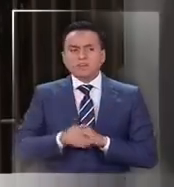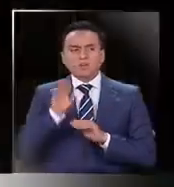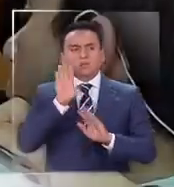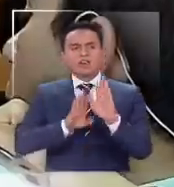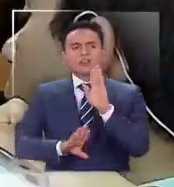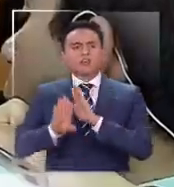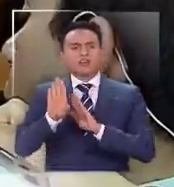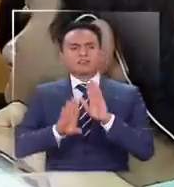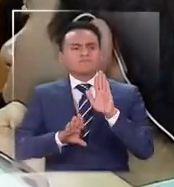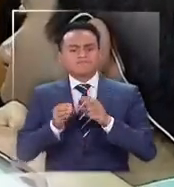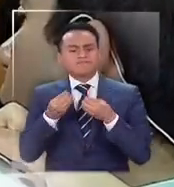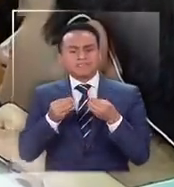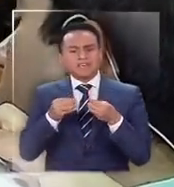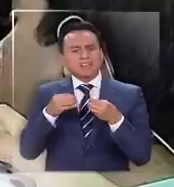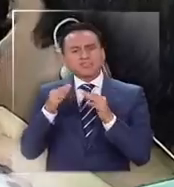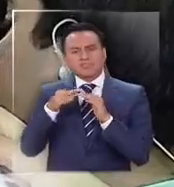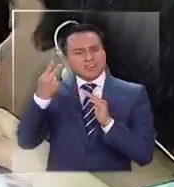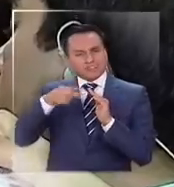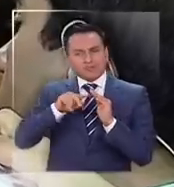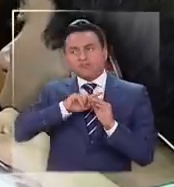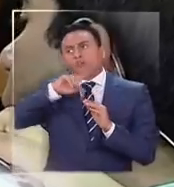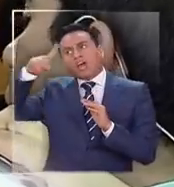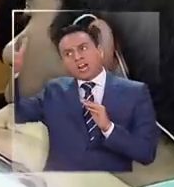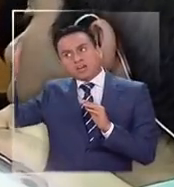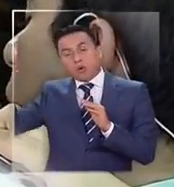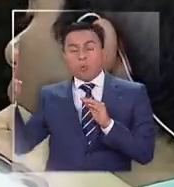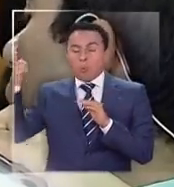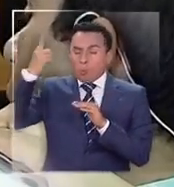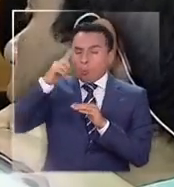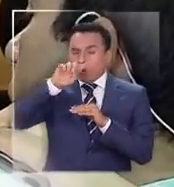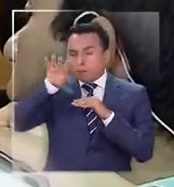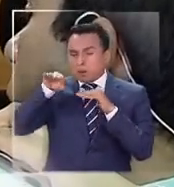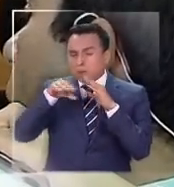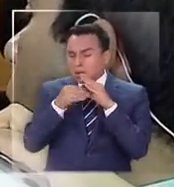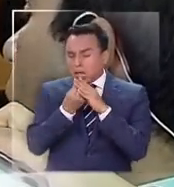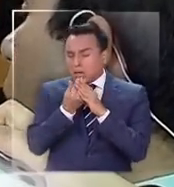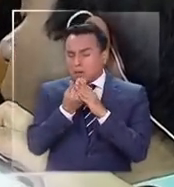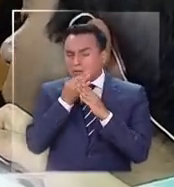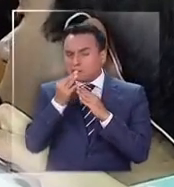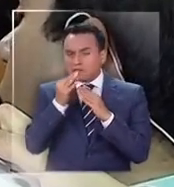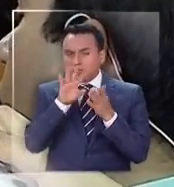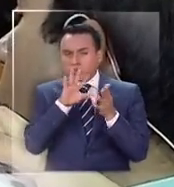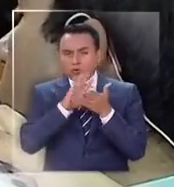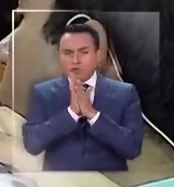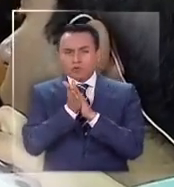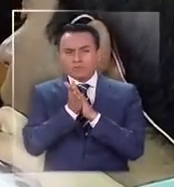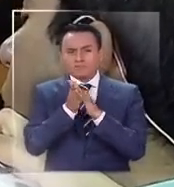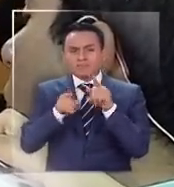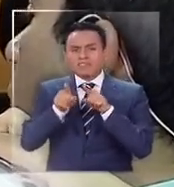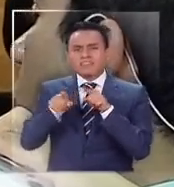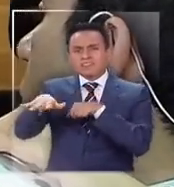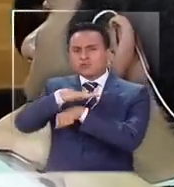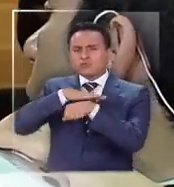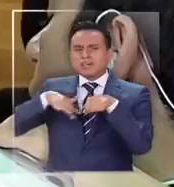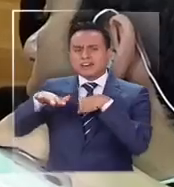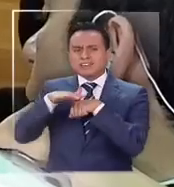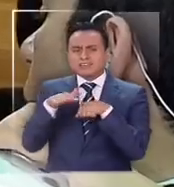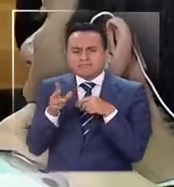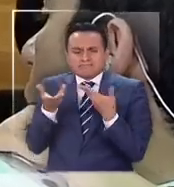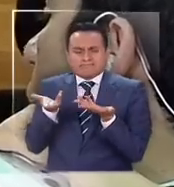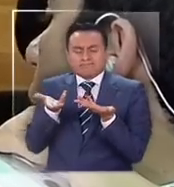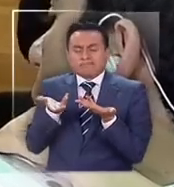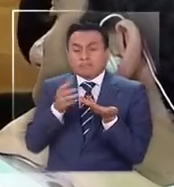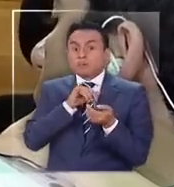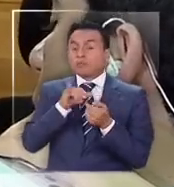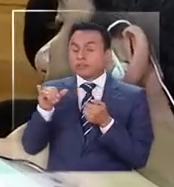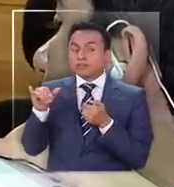cuidadora se encontraba fuera del domicilio, llega aproximadamente a la 1:00 a.m, sin perjuicio de lo cual todas estas circunstancias ajenas, digamos,